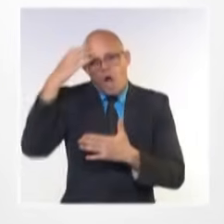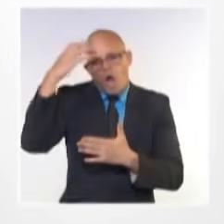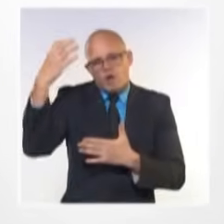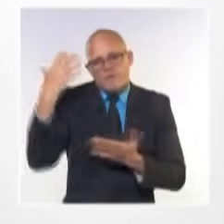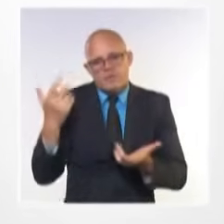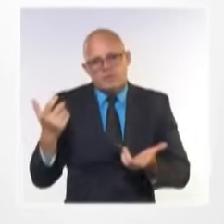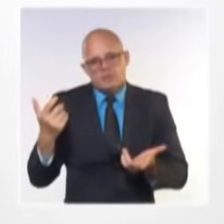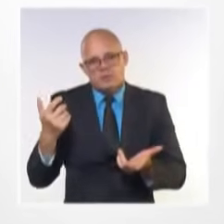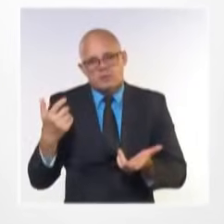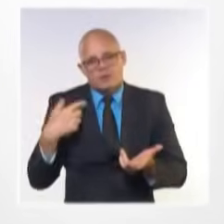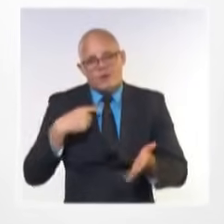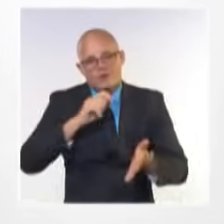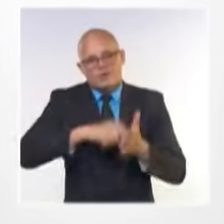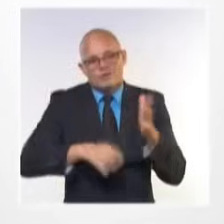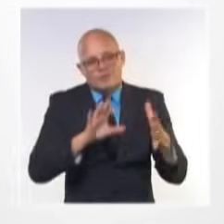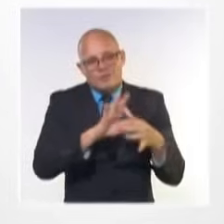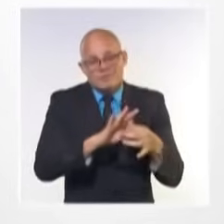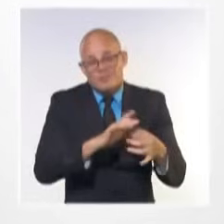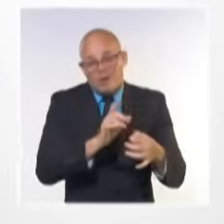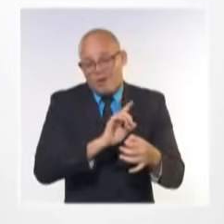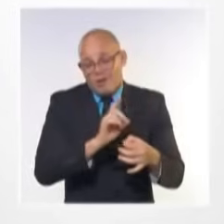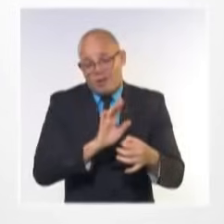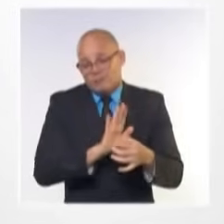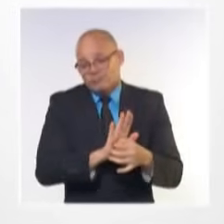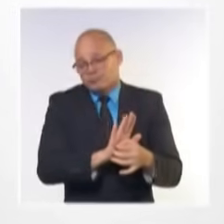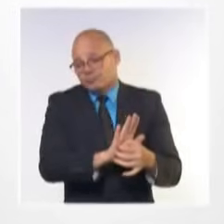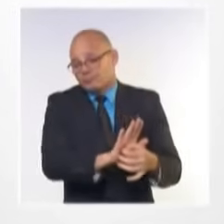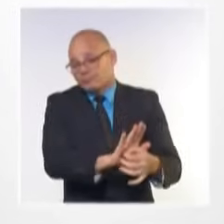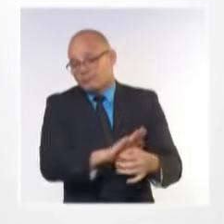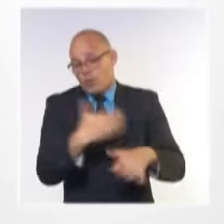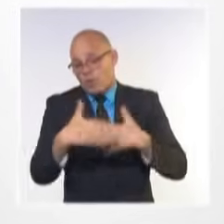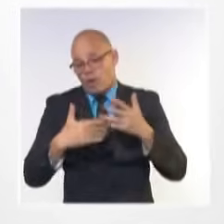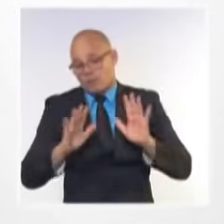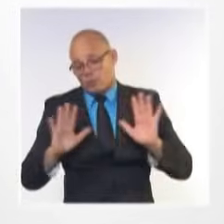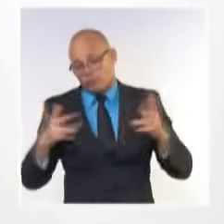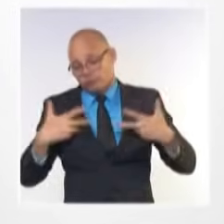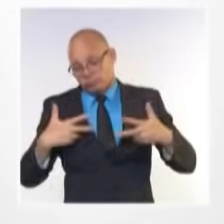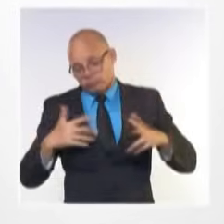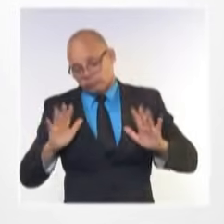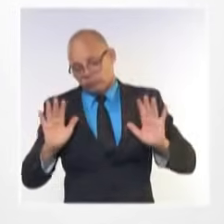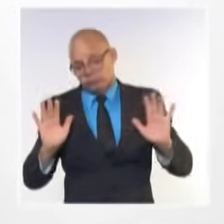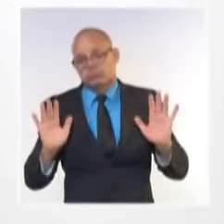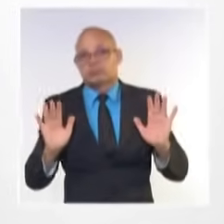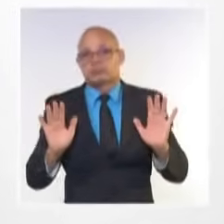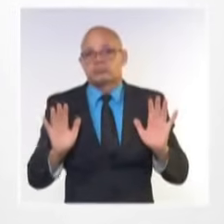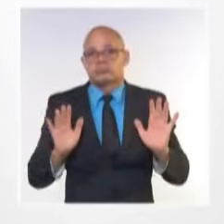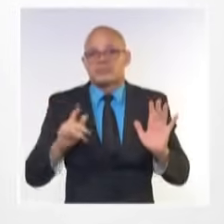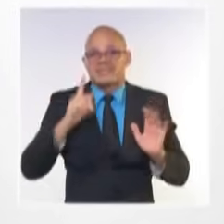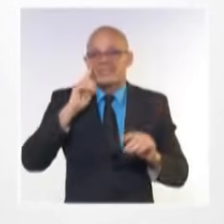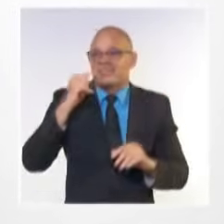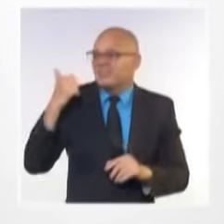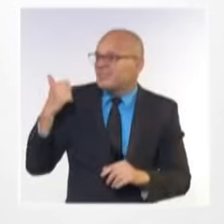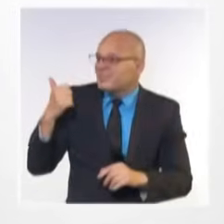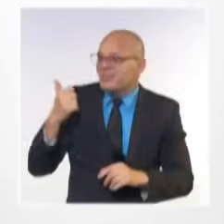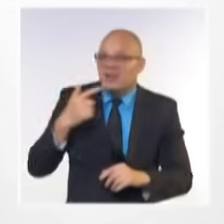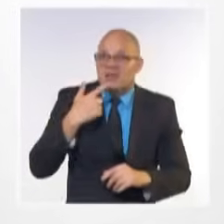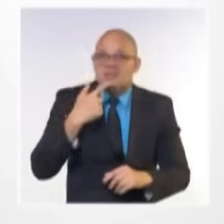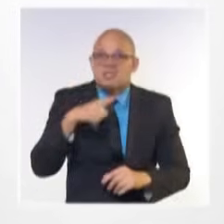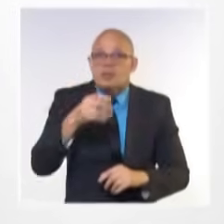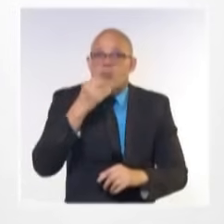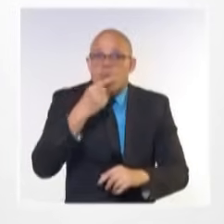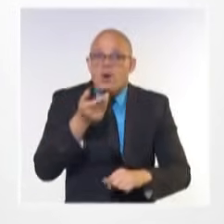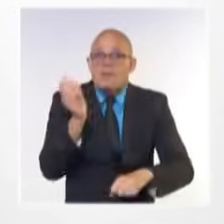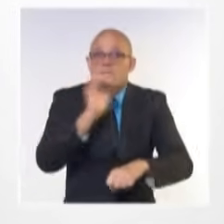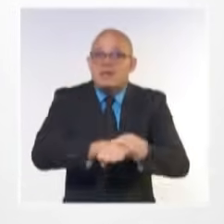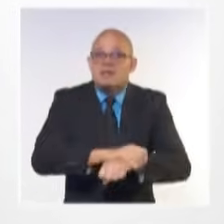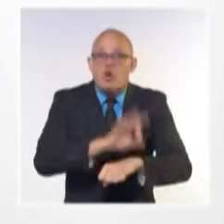sector privado y me evito toda esa cantidad de problemas. Miren, aquí estamos hablando de nada más y nada menos que privación de libertad de 8 a 20 años. Y usted